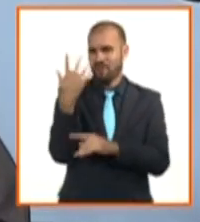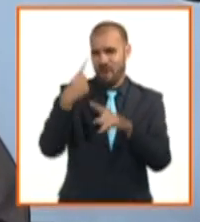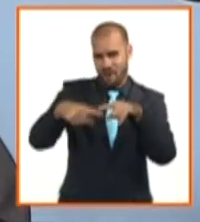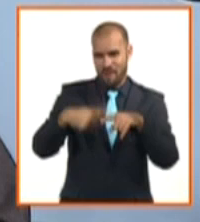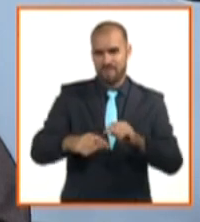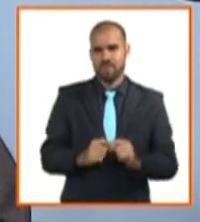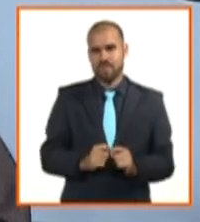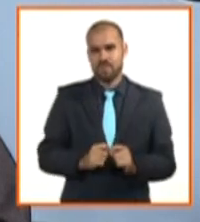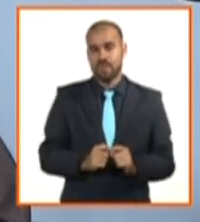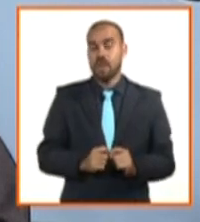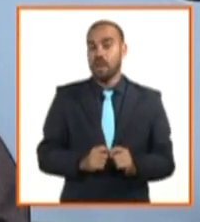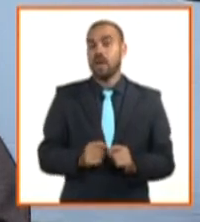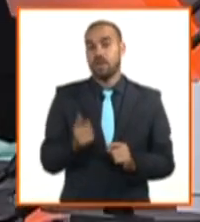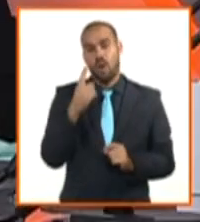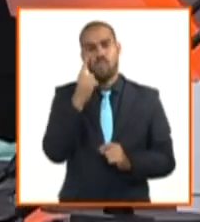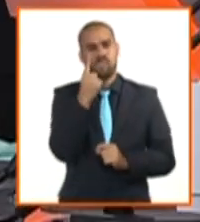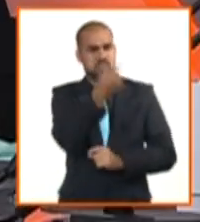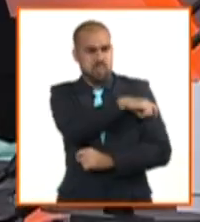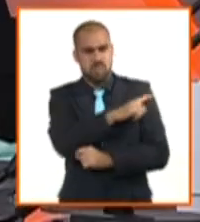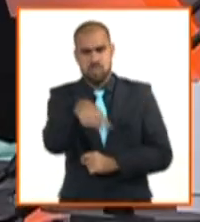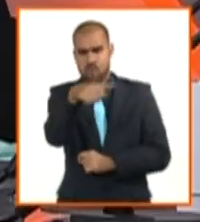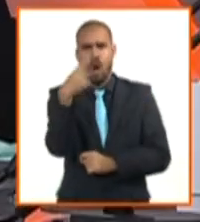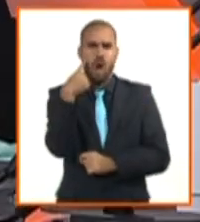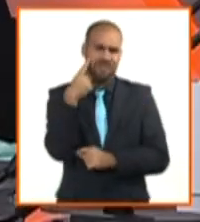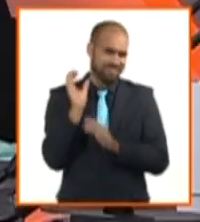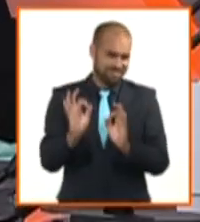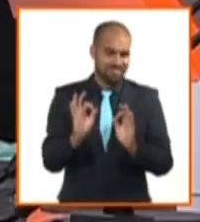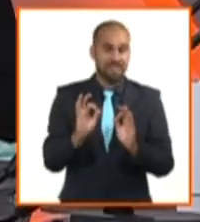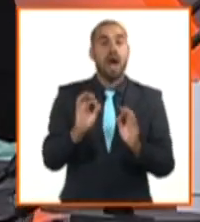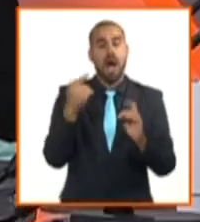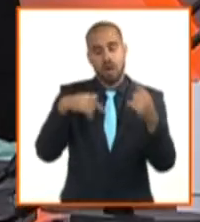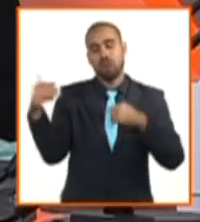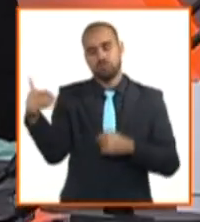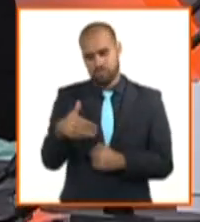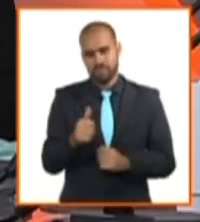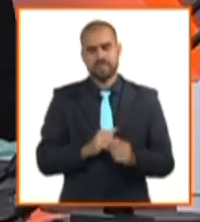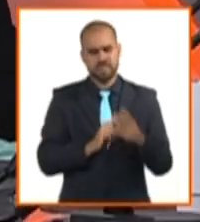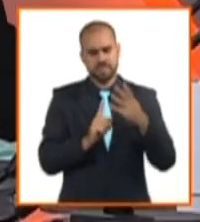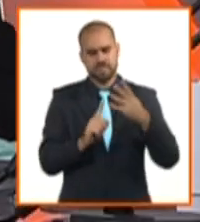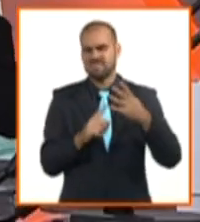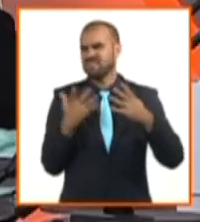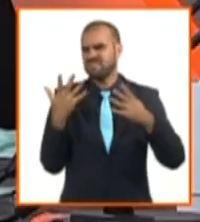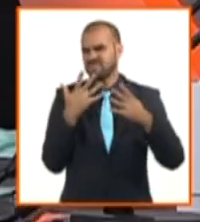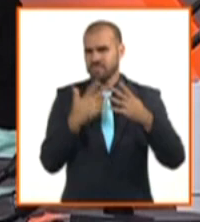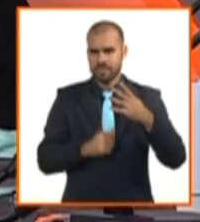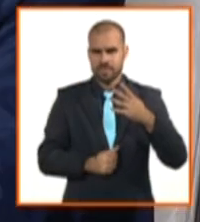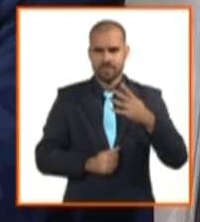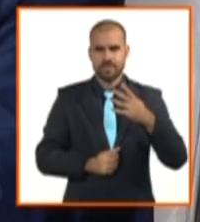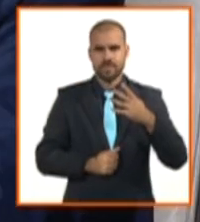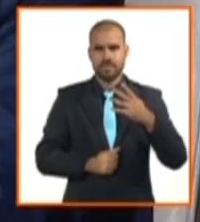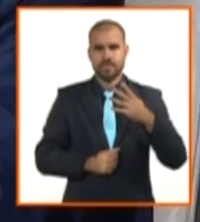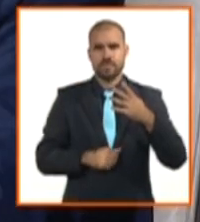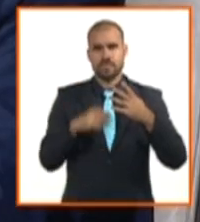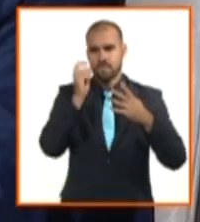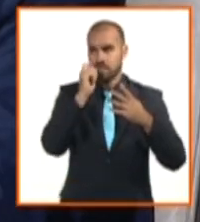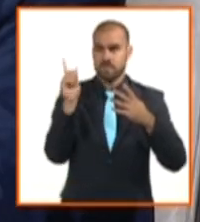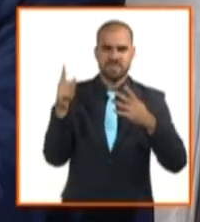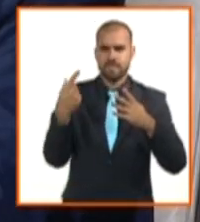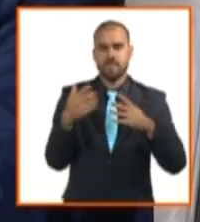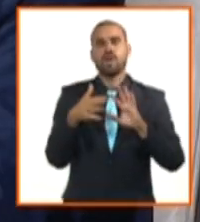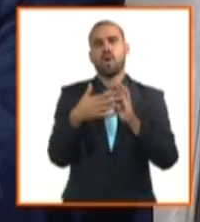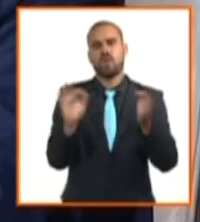gentileza también de acompañarnos en esta mesa redonda también esta tarde con nosotros el compañero orestes llanes mestre es coordinador